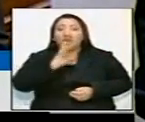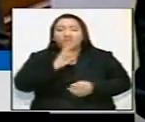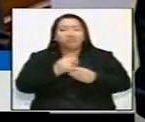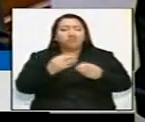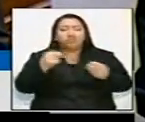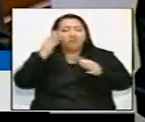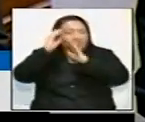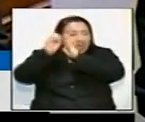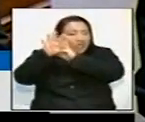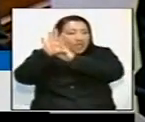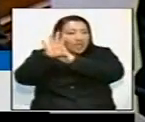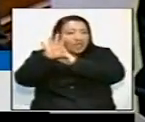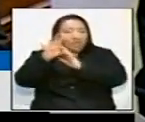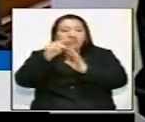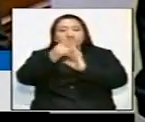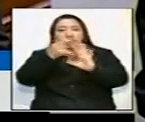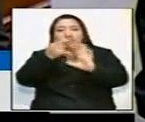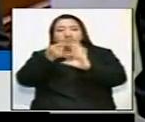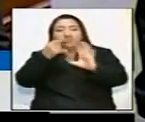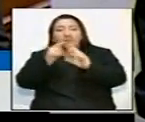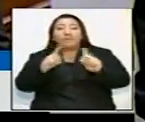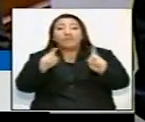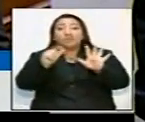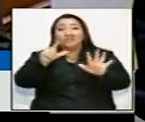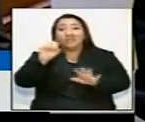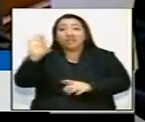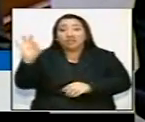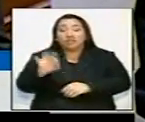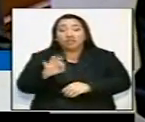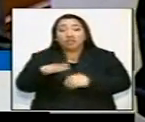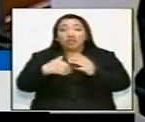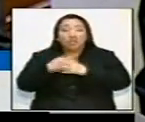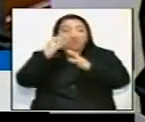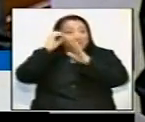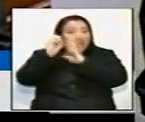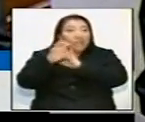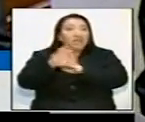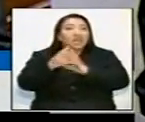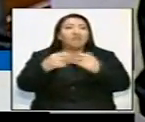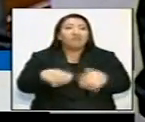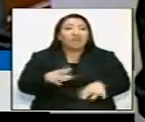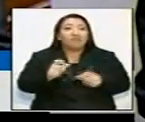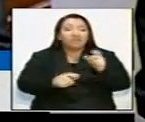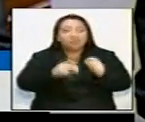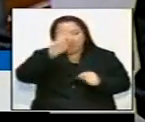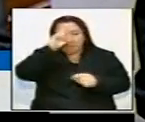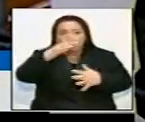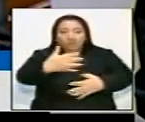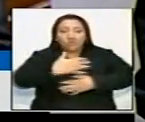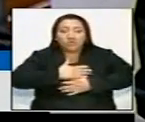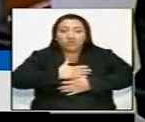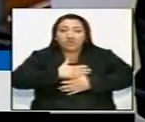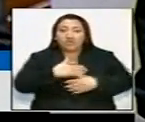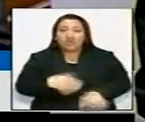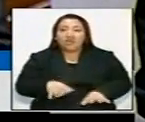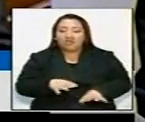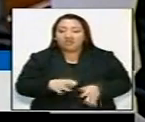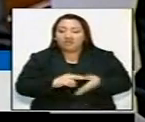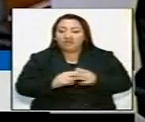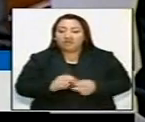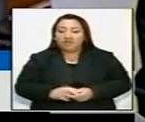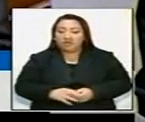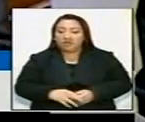Sin embargo, pocos peruanos saben que 70% de los insumos de la minería ya son peruanos. Vale